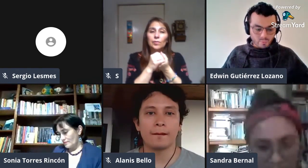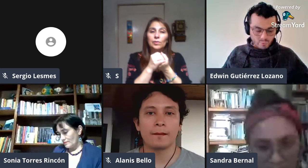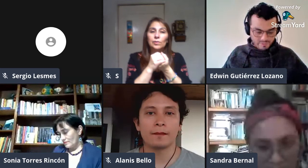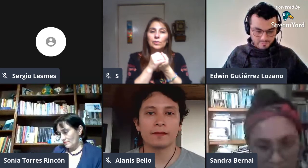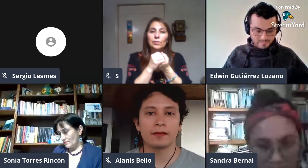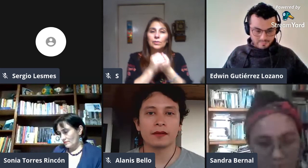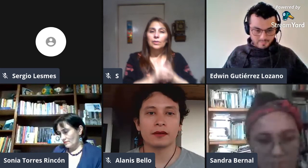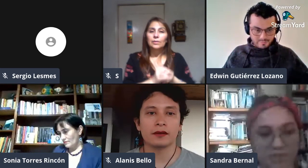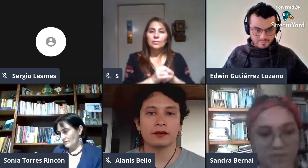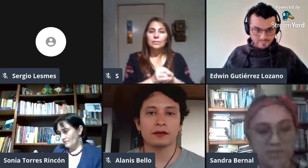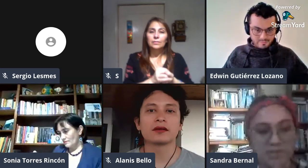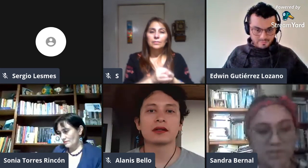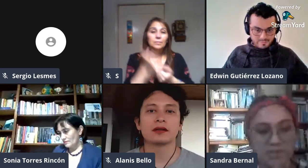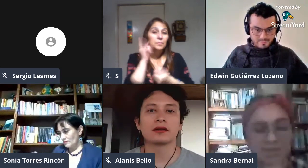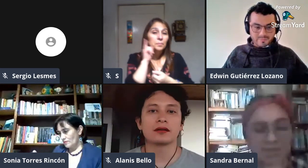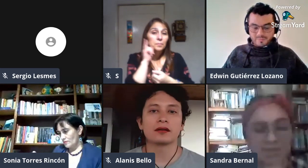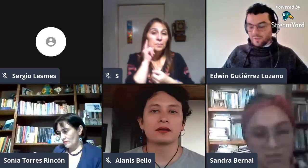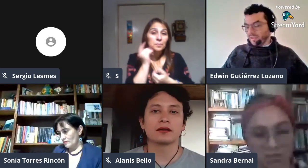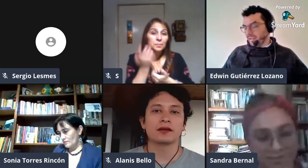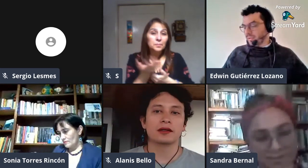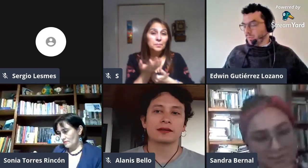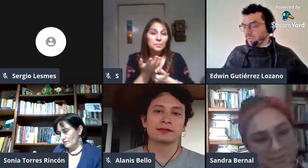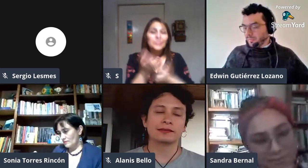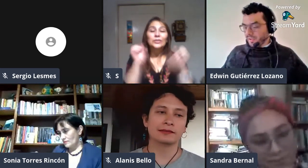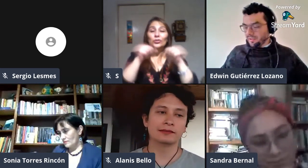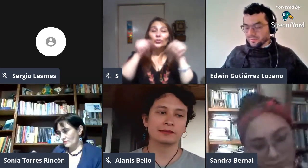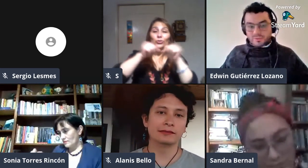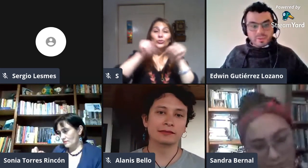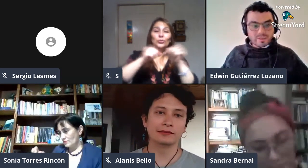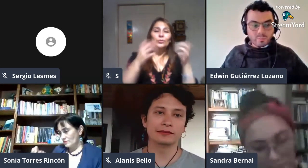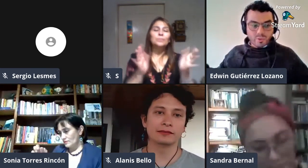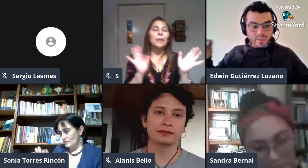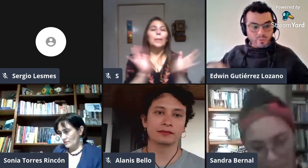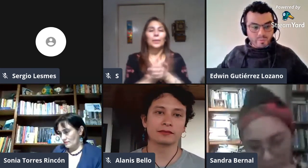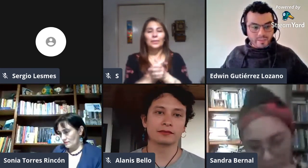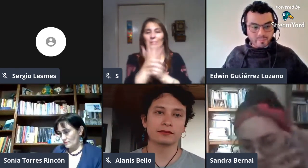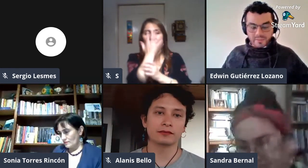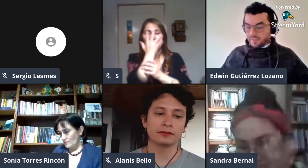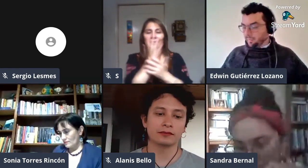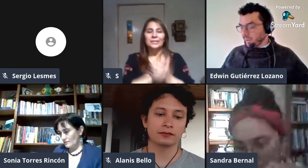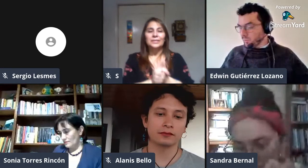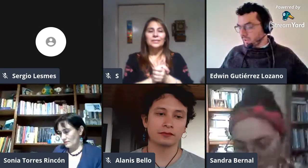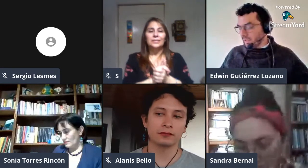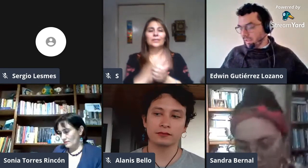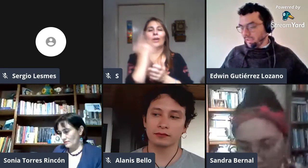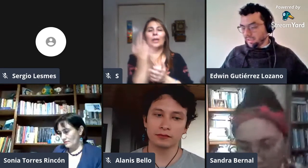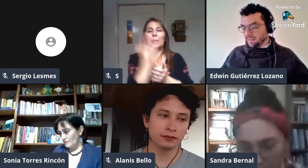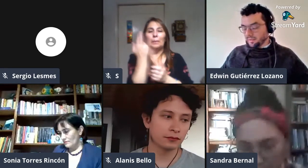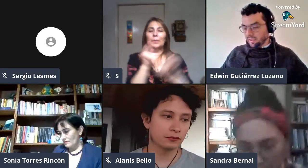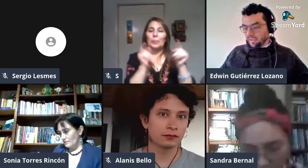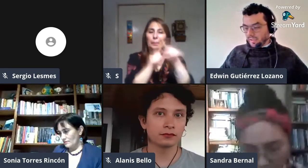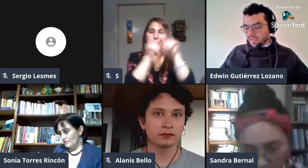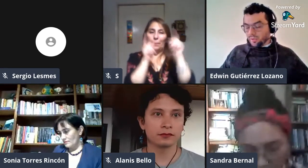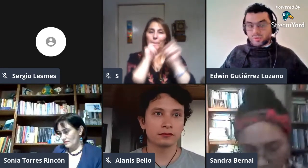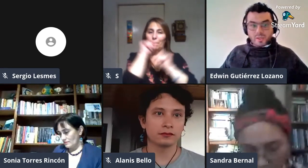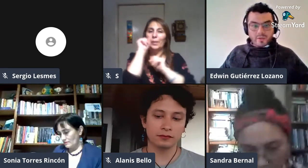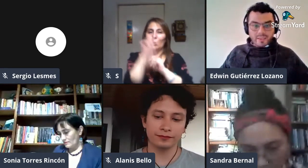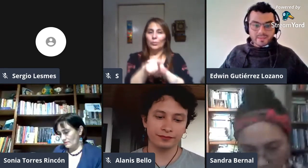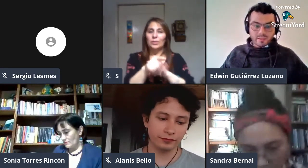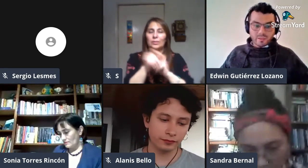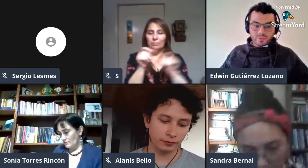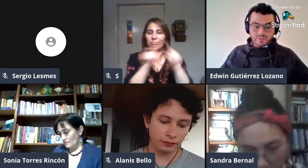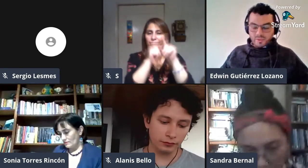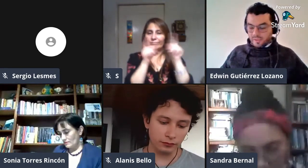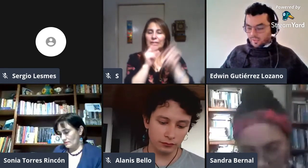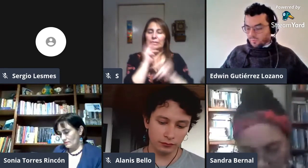Hola, ¿me escuchan? Sí, te escuchamos. Listo, qué pena. Entonces, voy a volver a repetir la pregunta y es con lo que